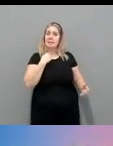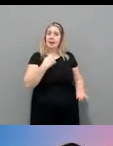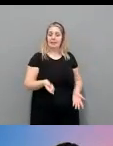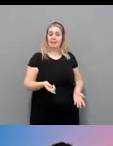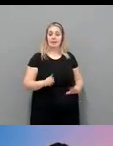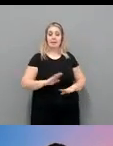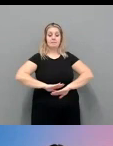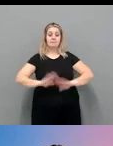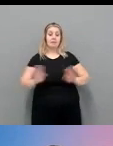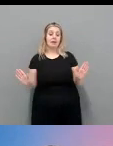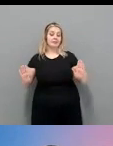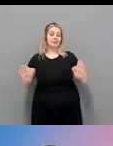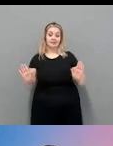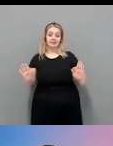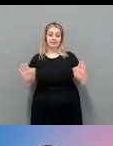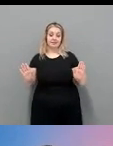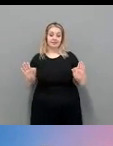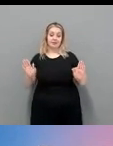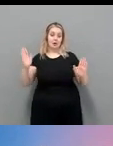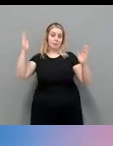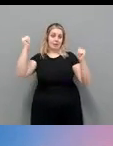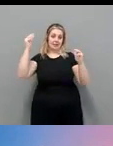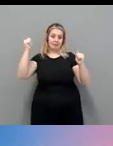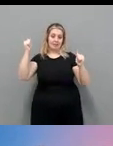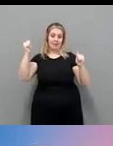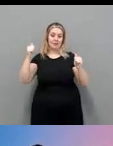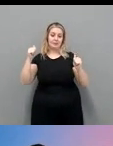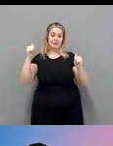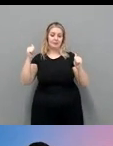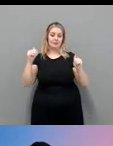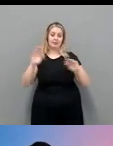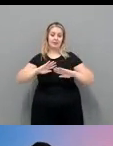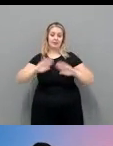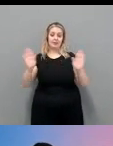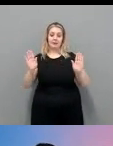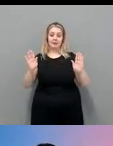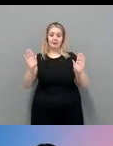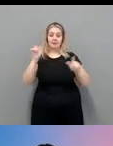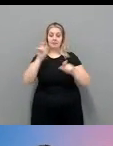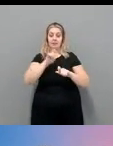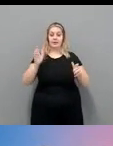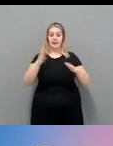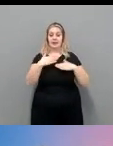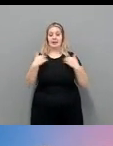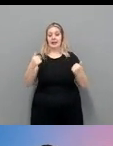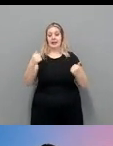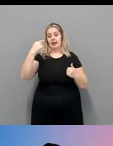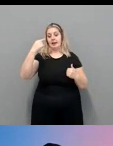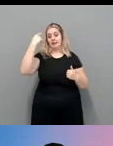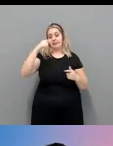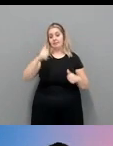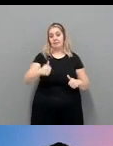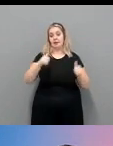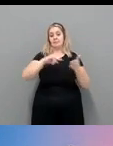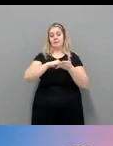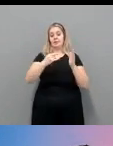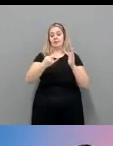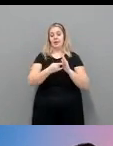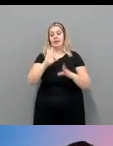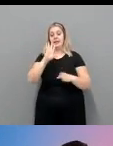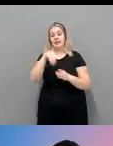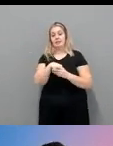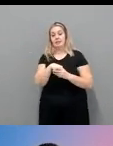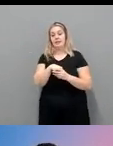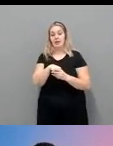más, me despido y nada, para todo aquel que quiera saber más sobre esta metodología de intervención